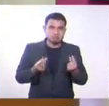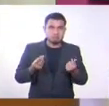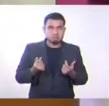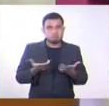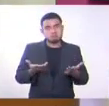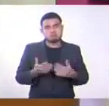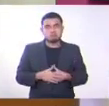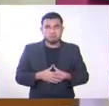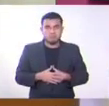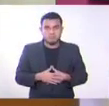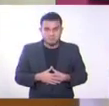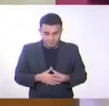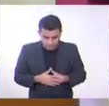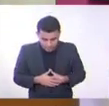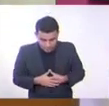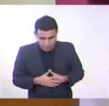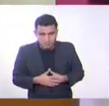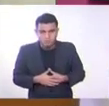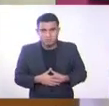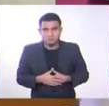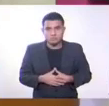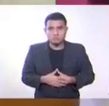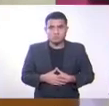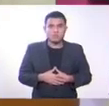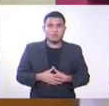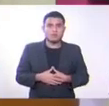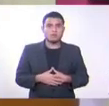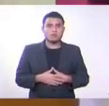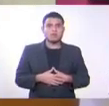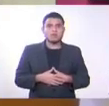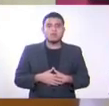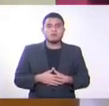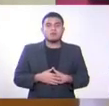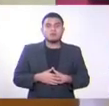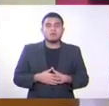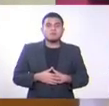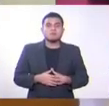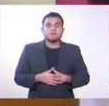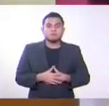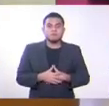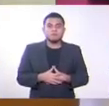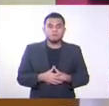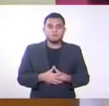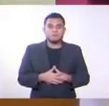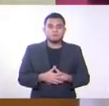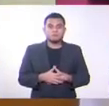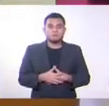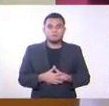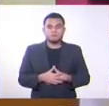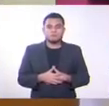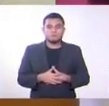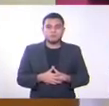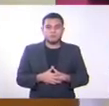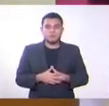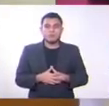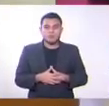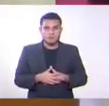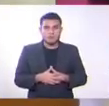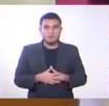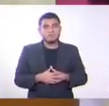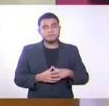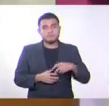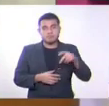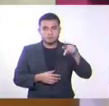coordenadas. Y decíamos que la PQ. distancia, sí, ¿Tienes ahí el borrador? la distancia desde